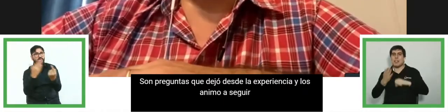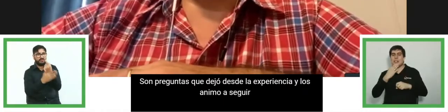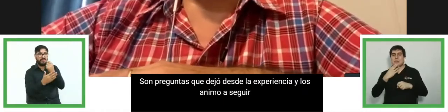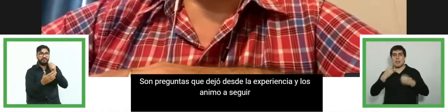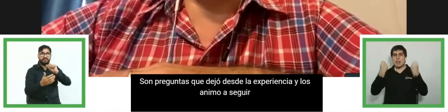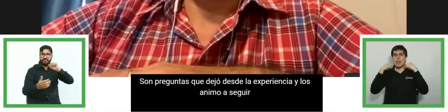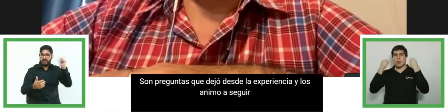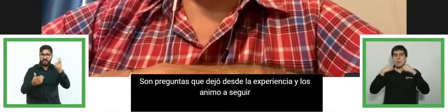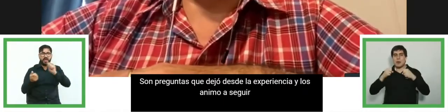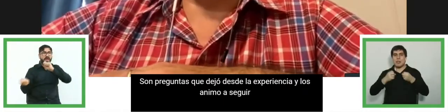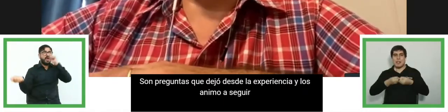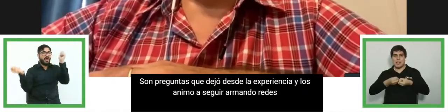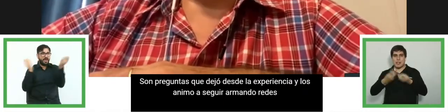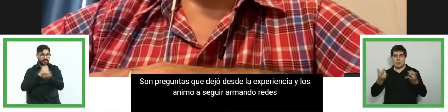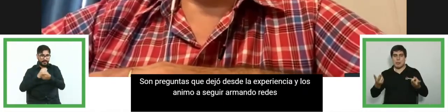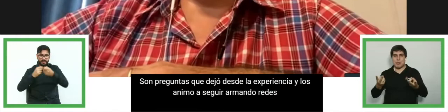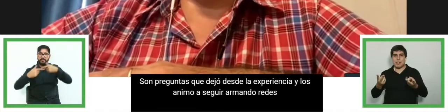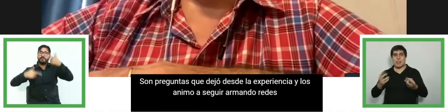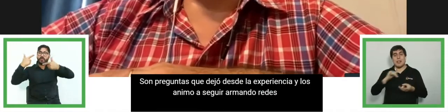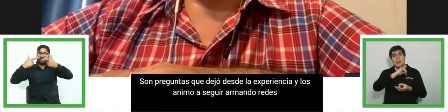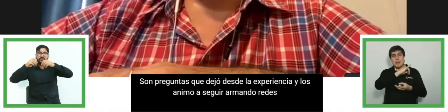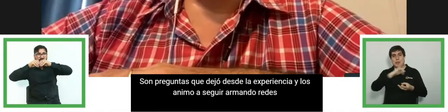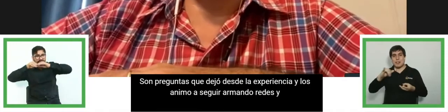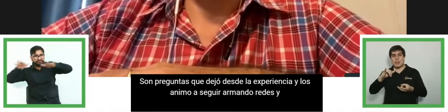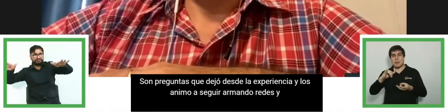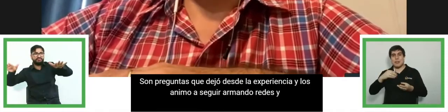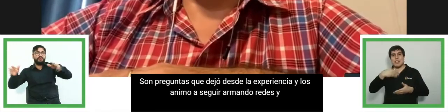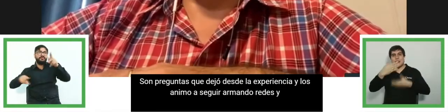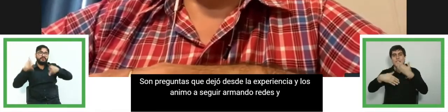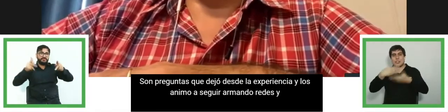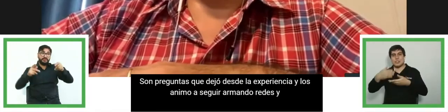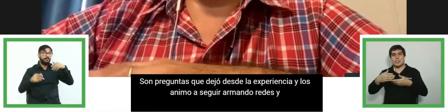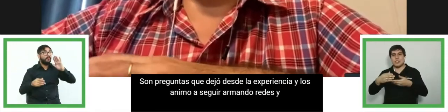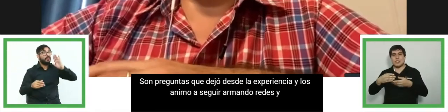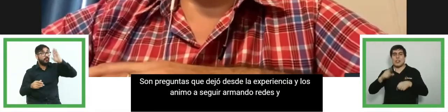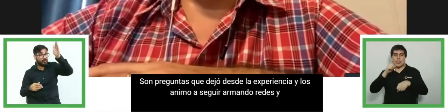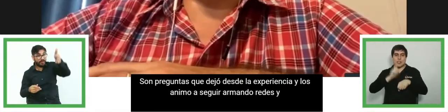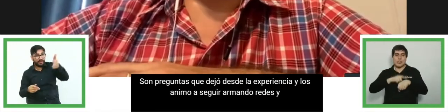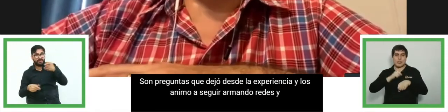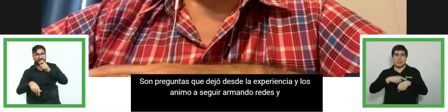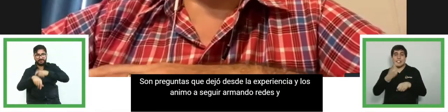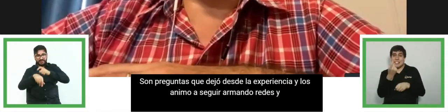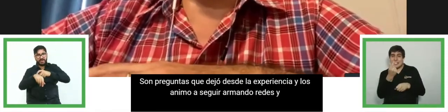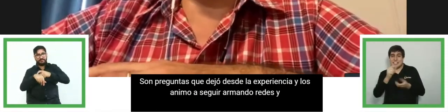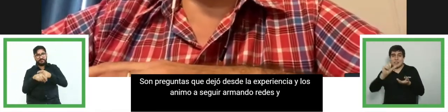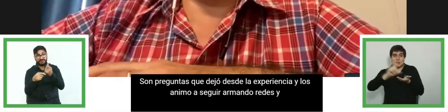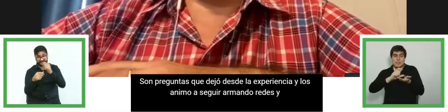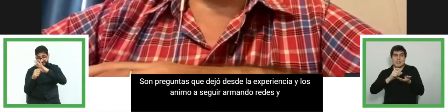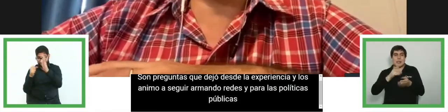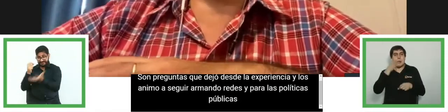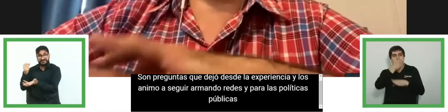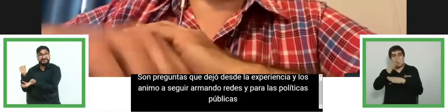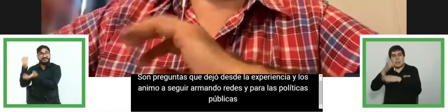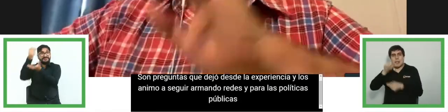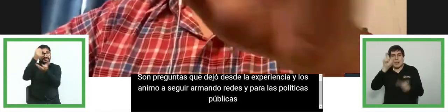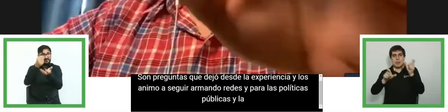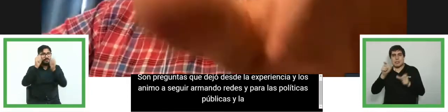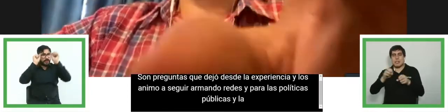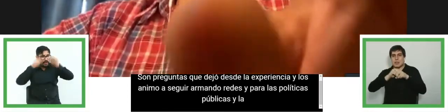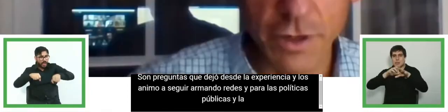visibilización de la discapacidad, es lo que nos permite ser mucho más eficientes y con los pocos recursos que tenemos llegar a la mayor cantidad de gente.